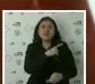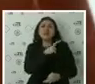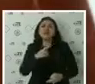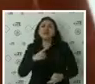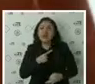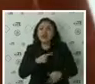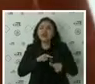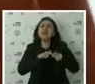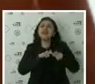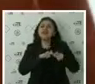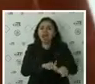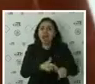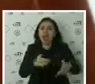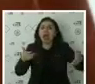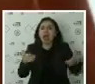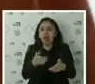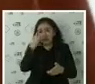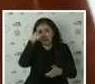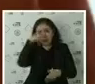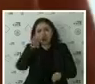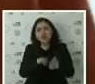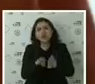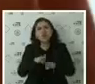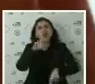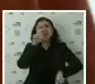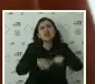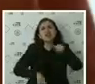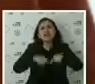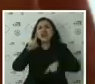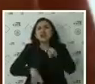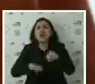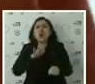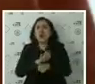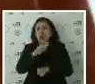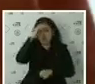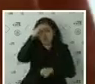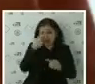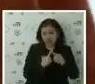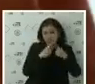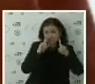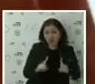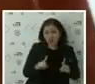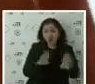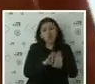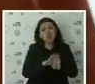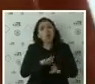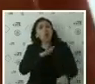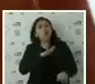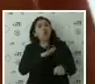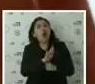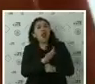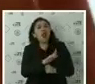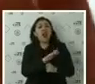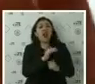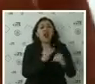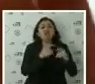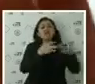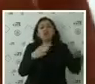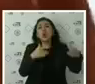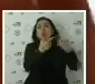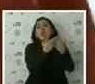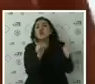realmente para hacer una ausencia de todas las distinciones que puedan estar basadas en una clase de castas, dicen todavía por